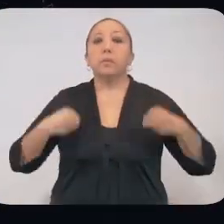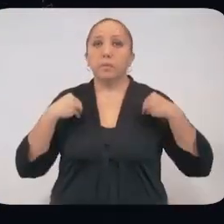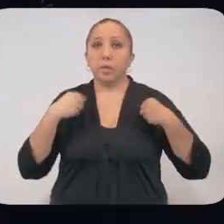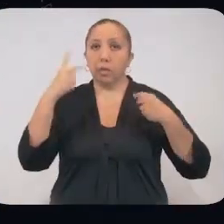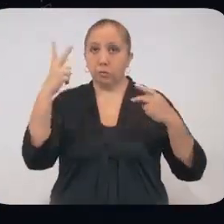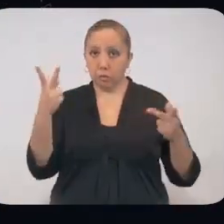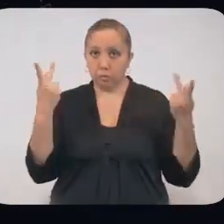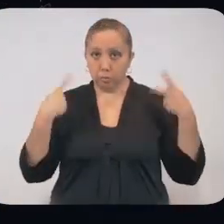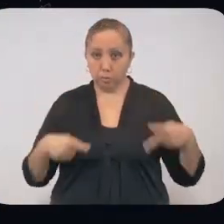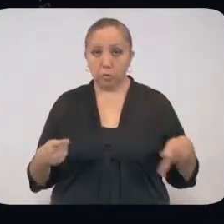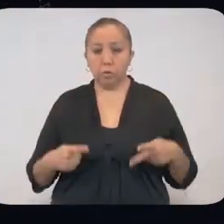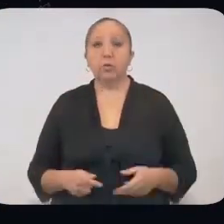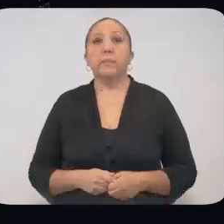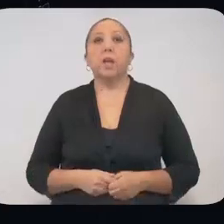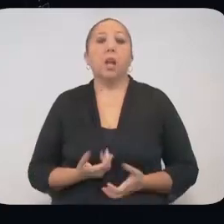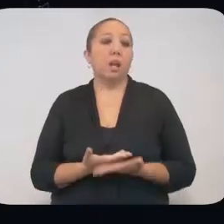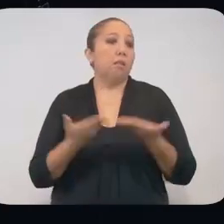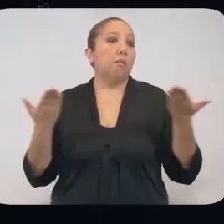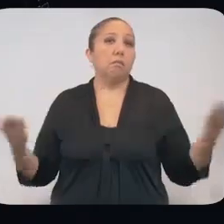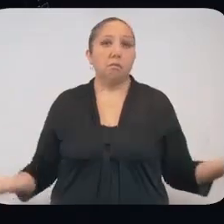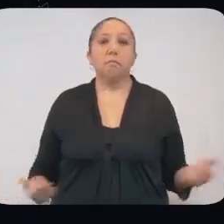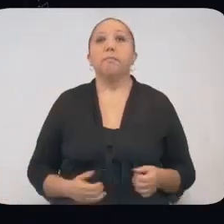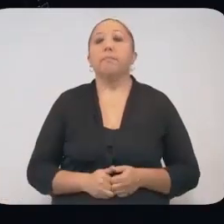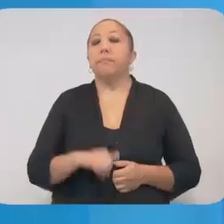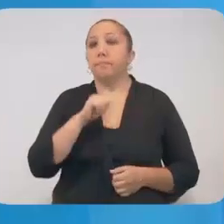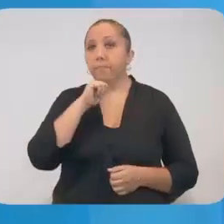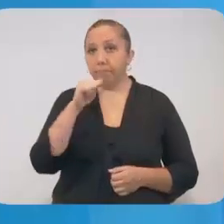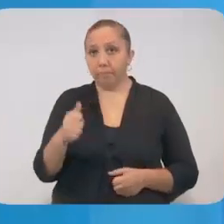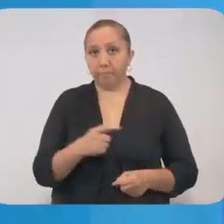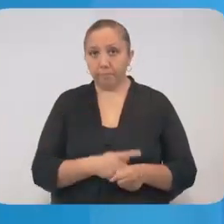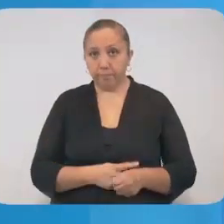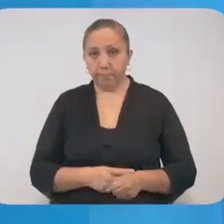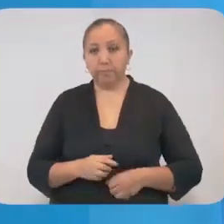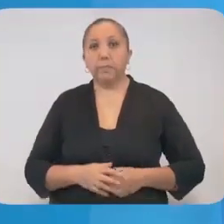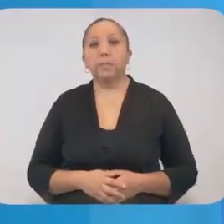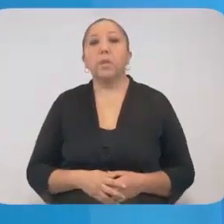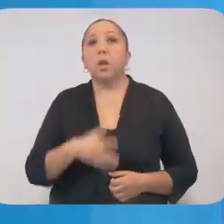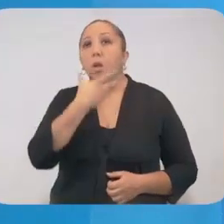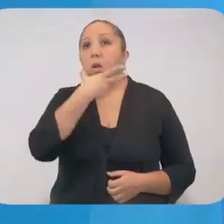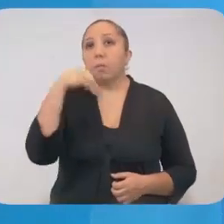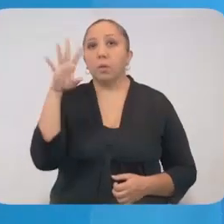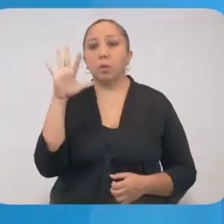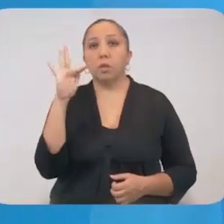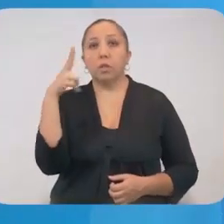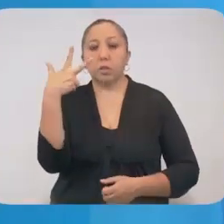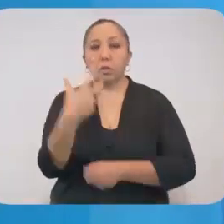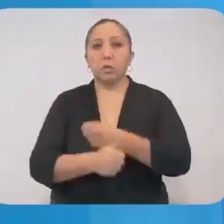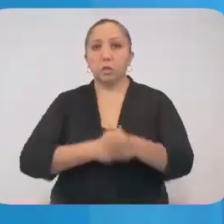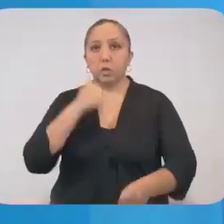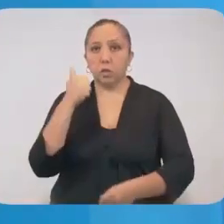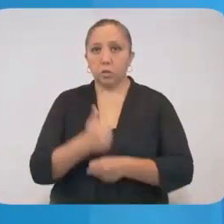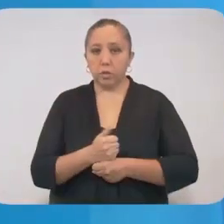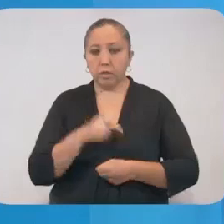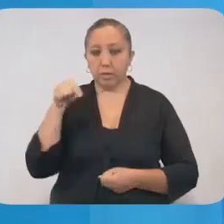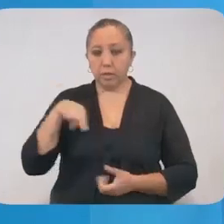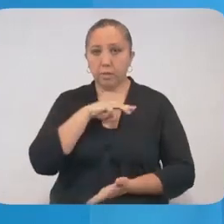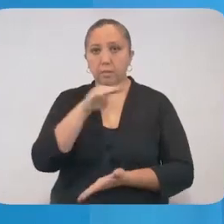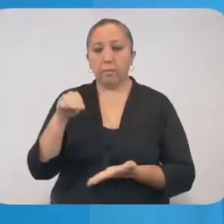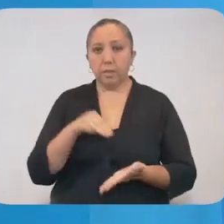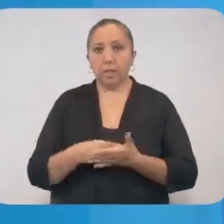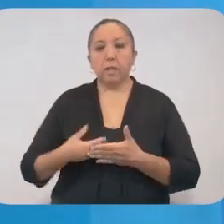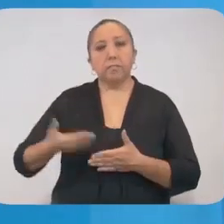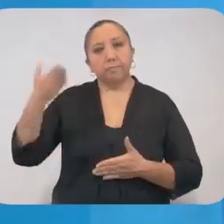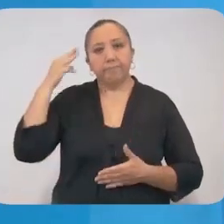los cuales hasta el momento se reportan asintomáticos. Hombre de 48 años de edad de Mérida, con antecedentes de diabetes